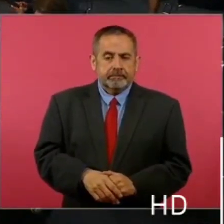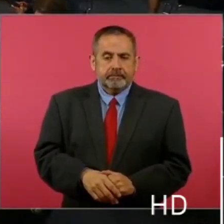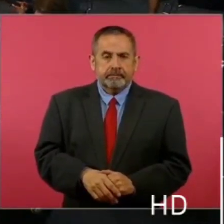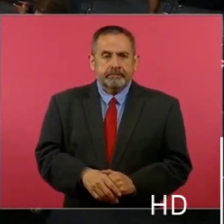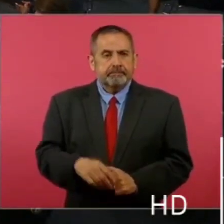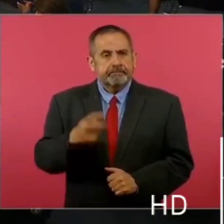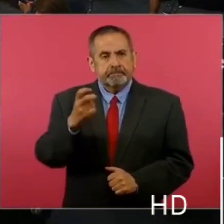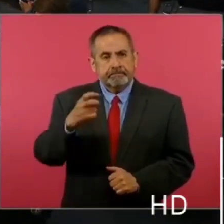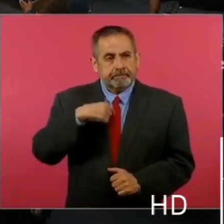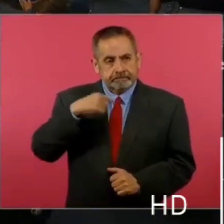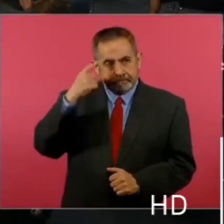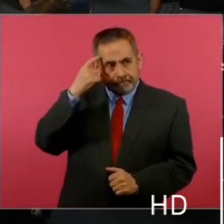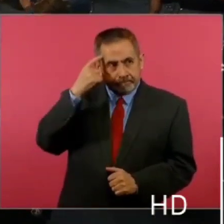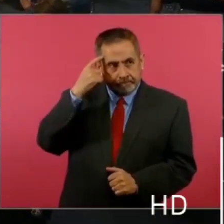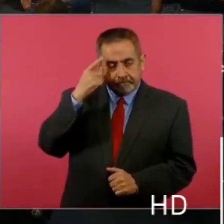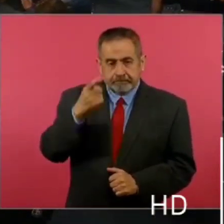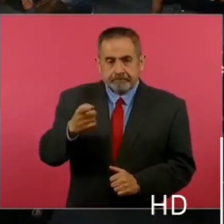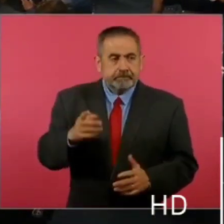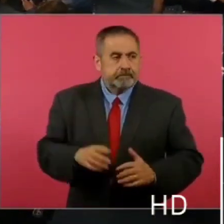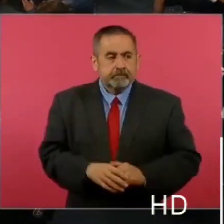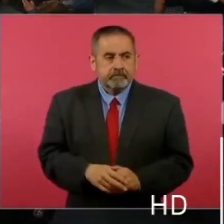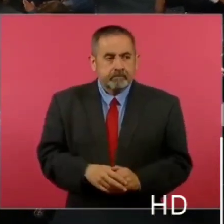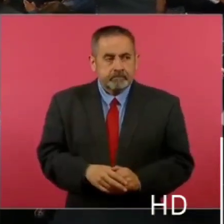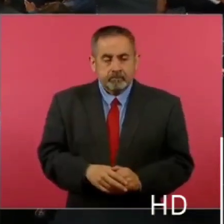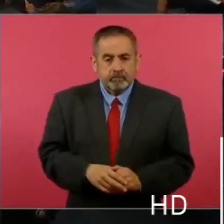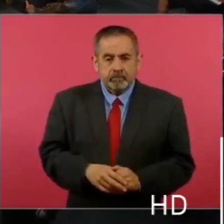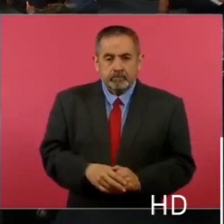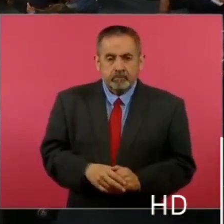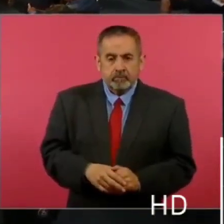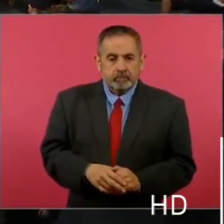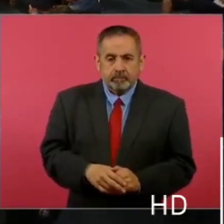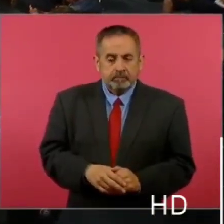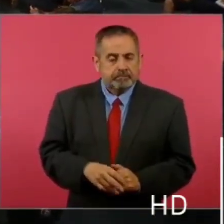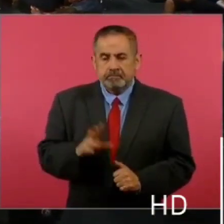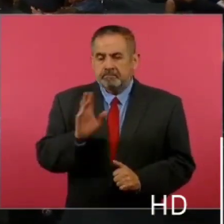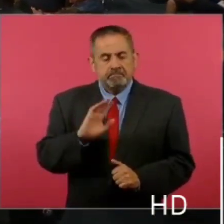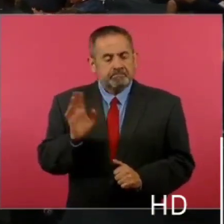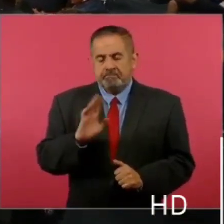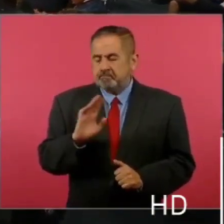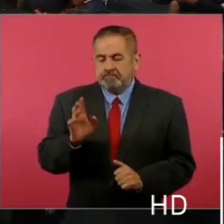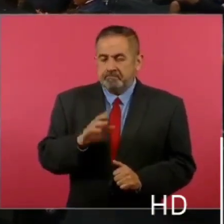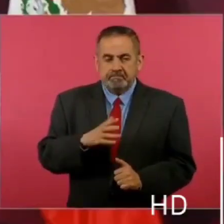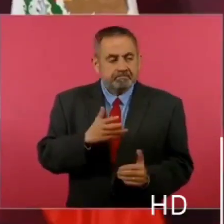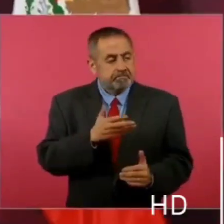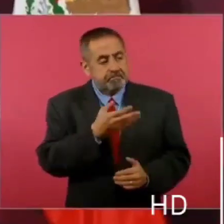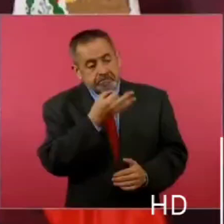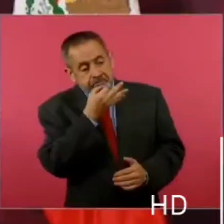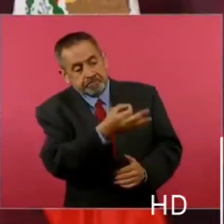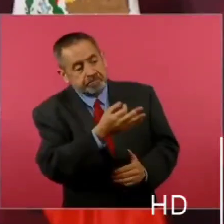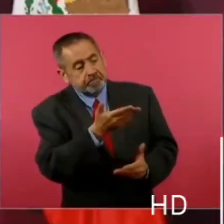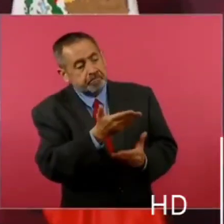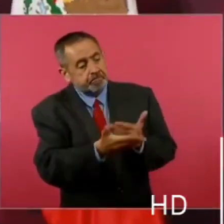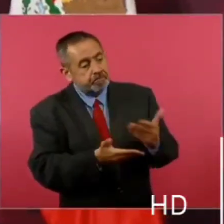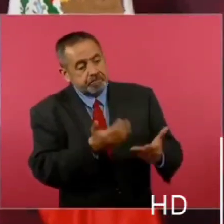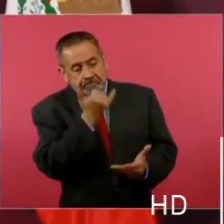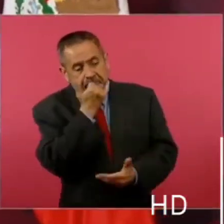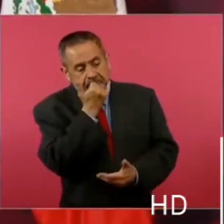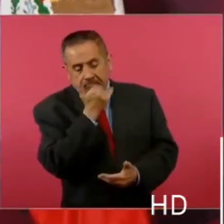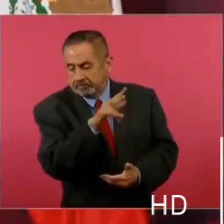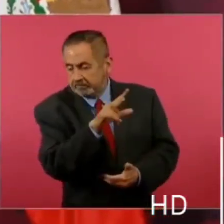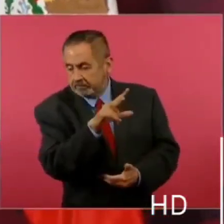Bueno, por eso es que ofrecemos disculpas